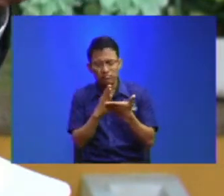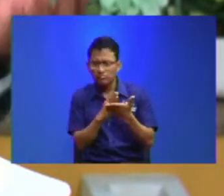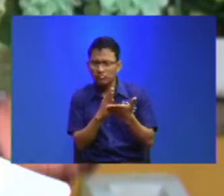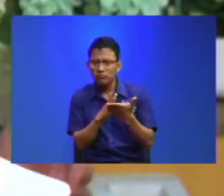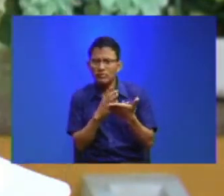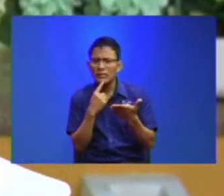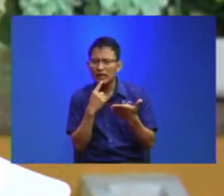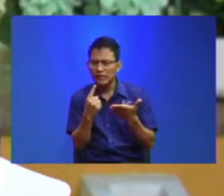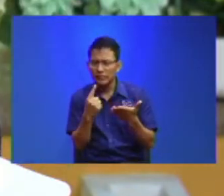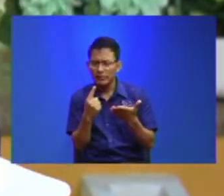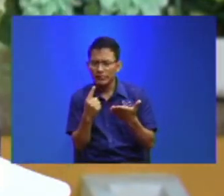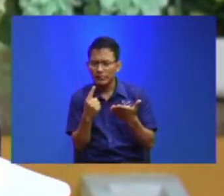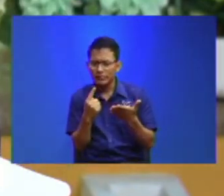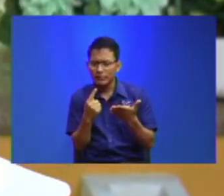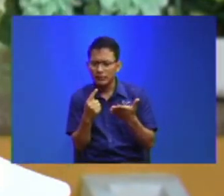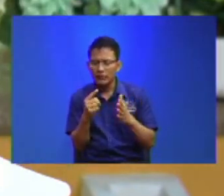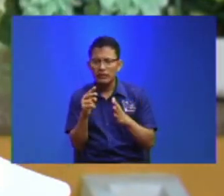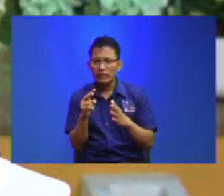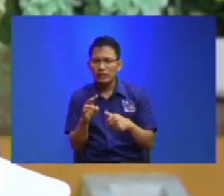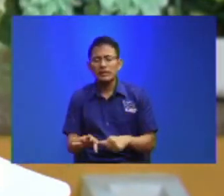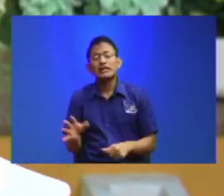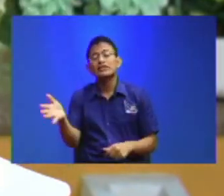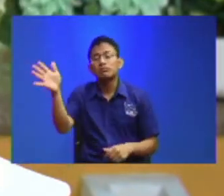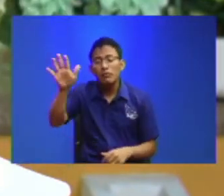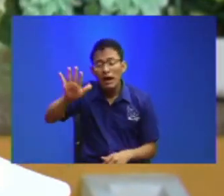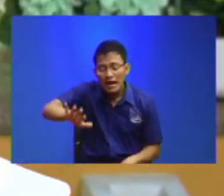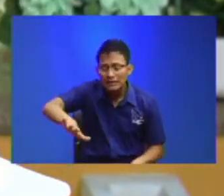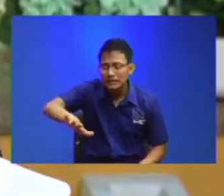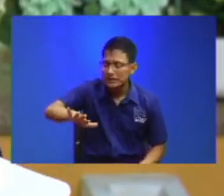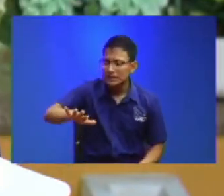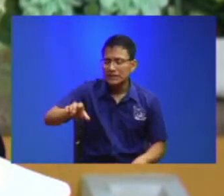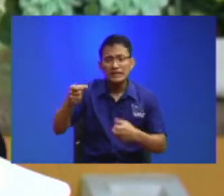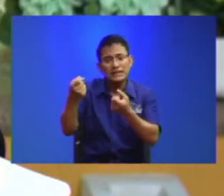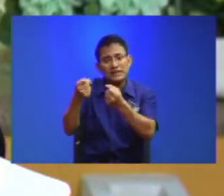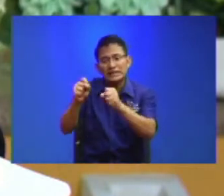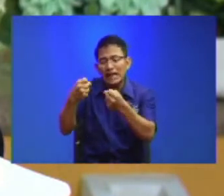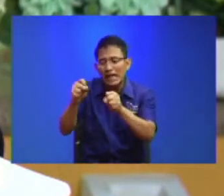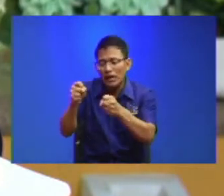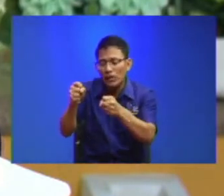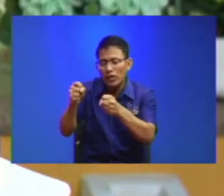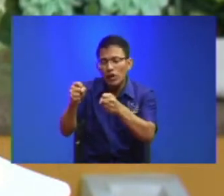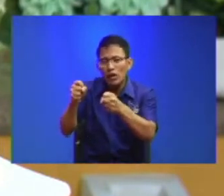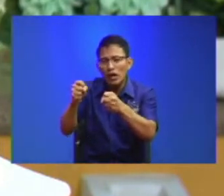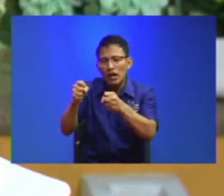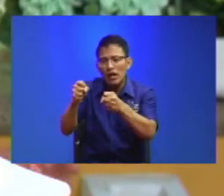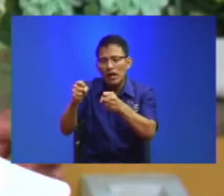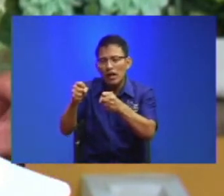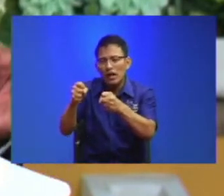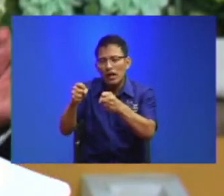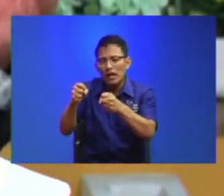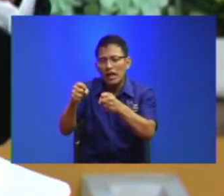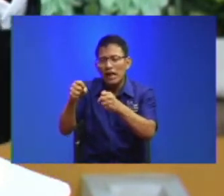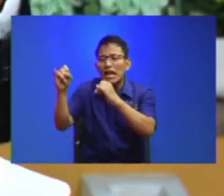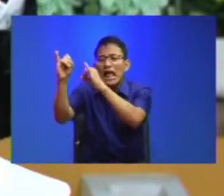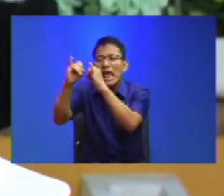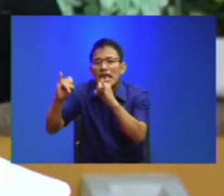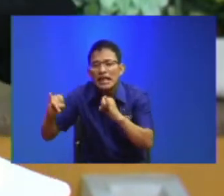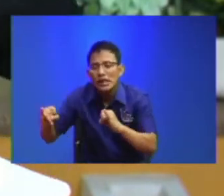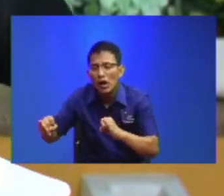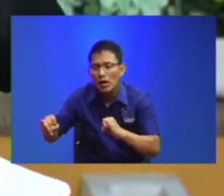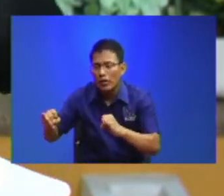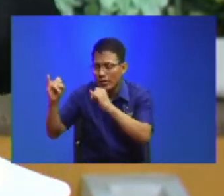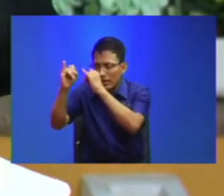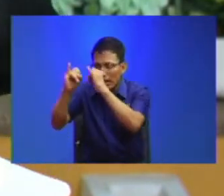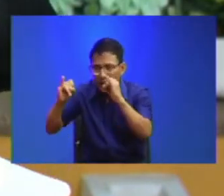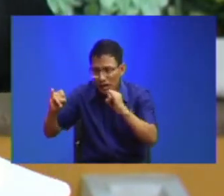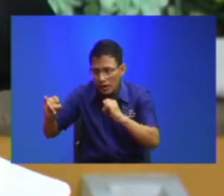Porque lo segundo que hicieron fue un becerro de oro. ¿Y de dónde sacaron el becerro de oro? Del oro que se habían